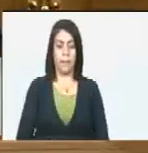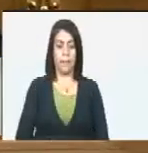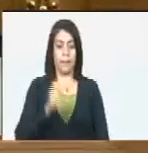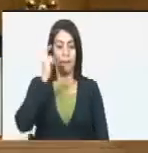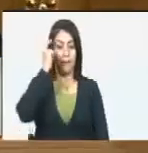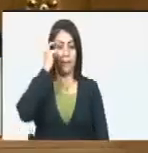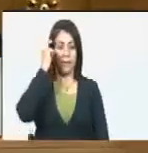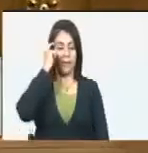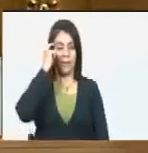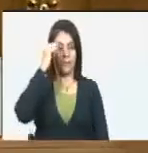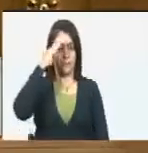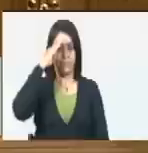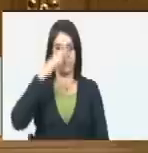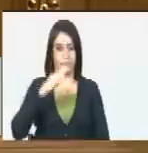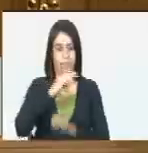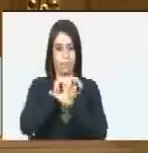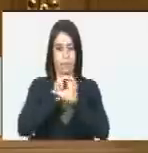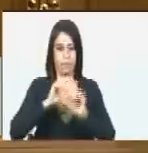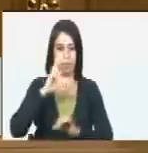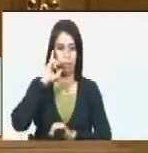Milicia Bolivariana,